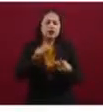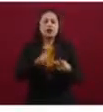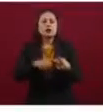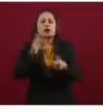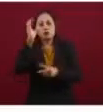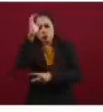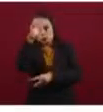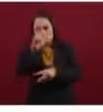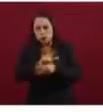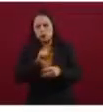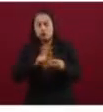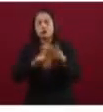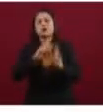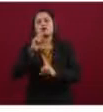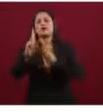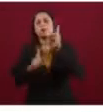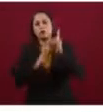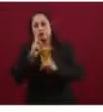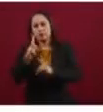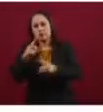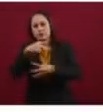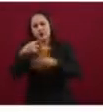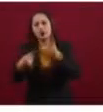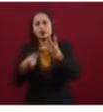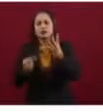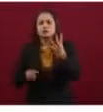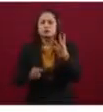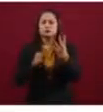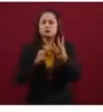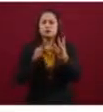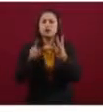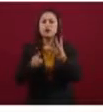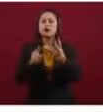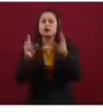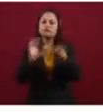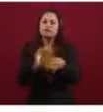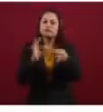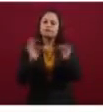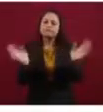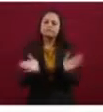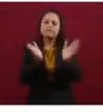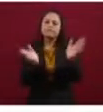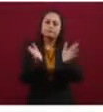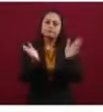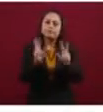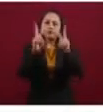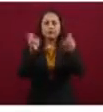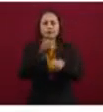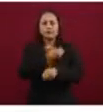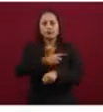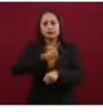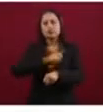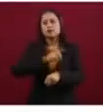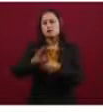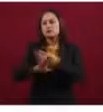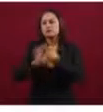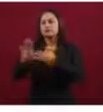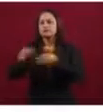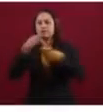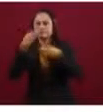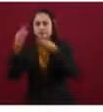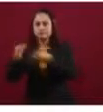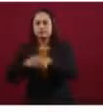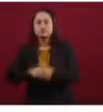deportivas y sobre todo para enmarcar acciones de prevención y promoción a la salud es decir empezamos una feria que se